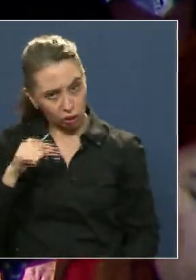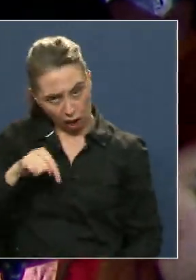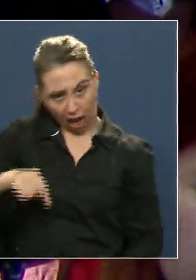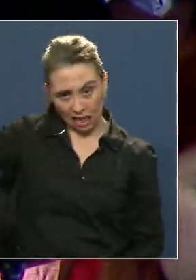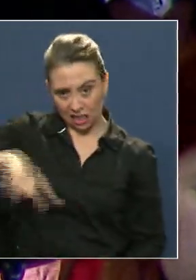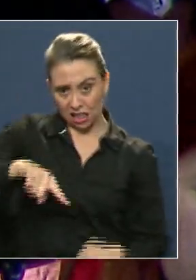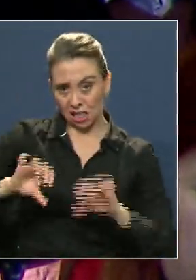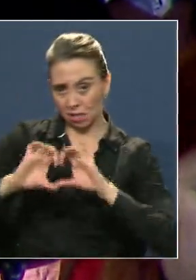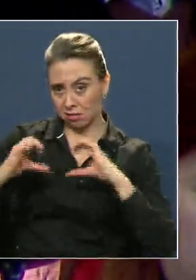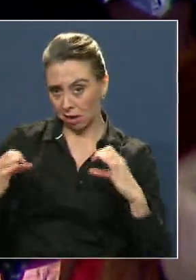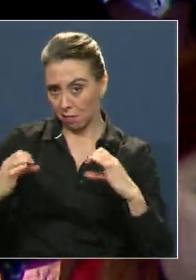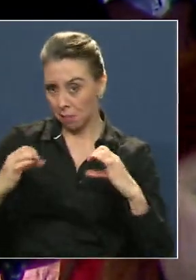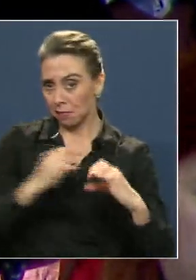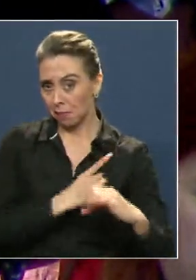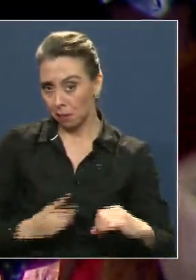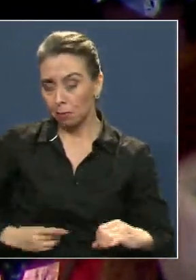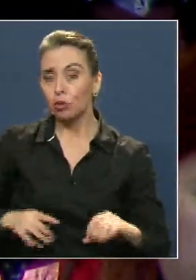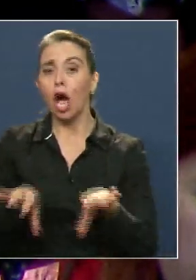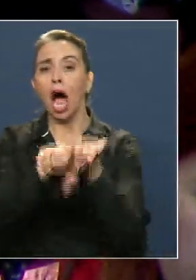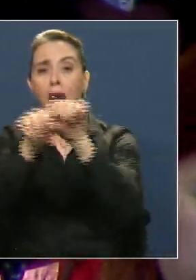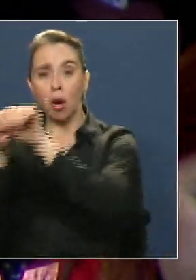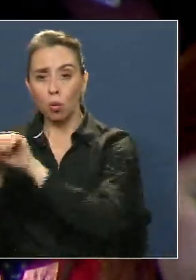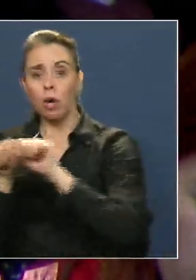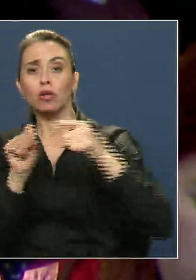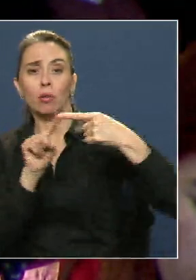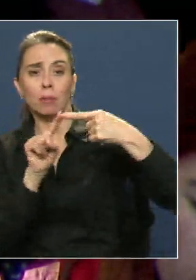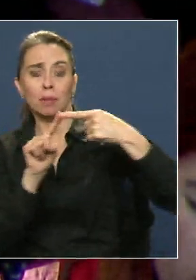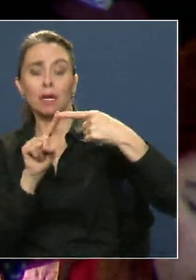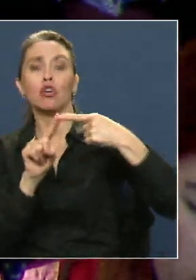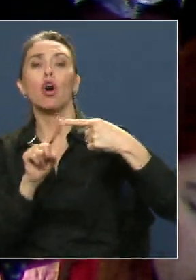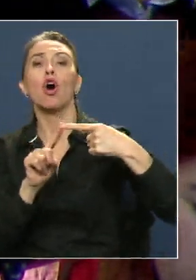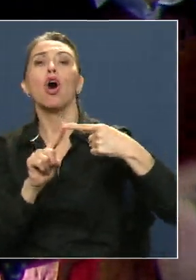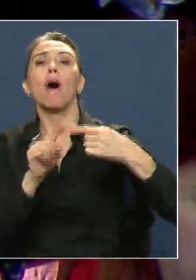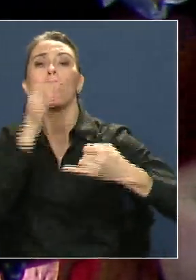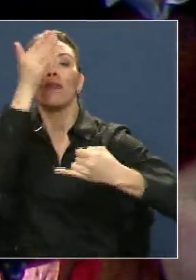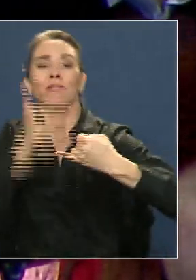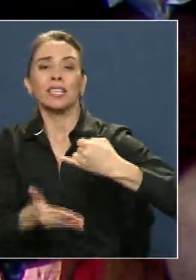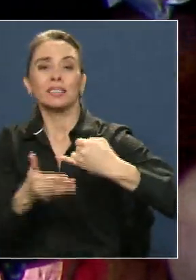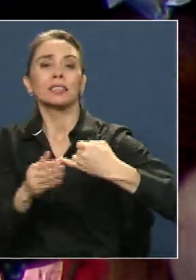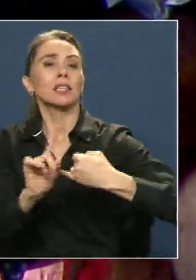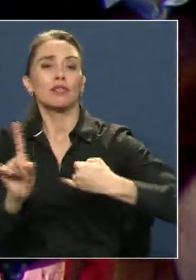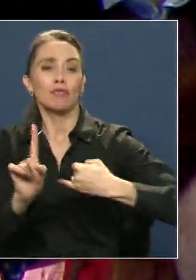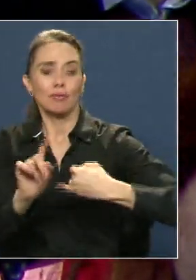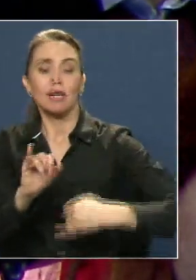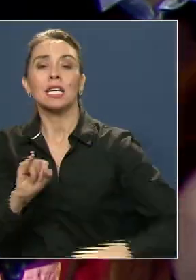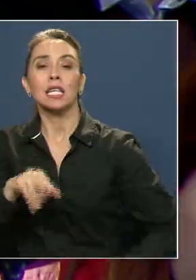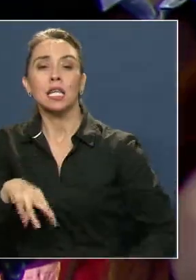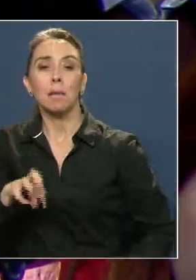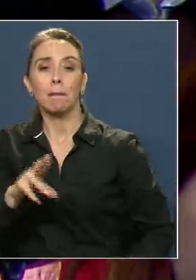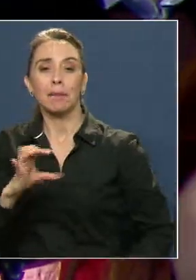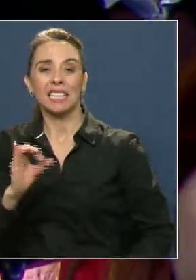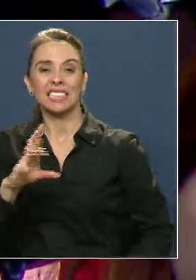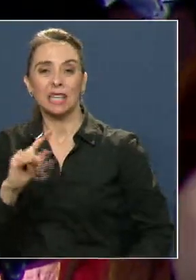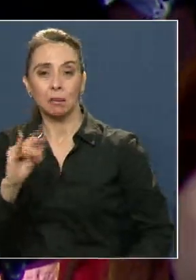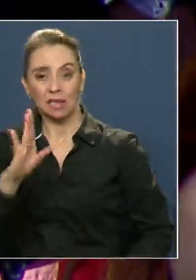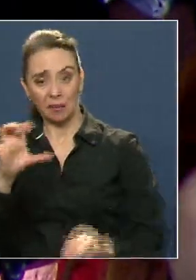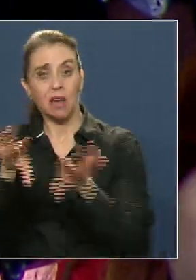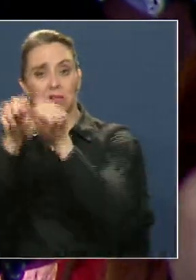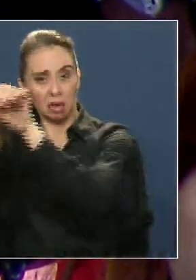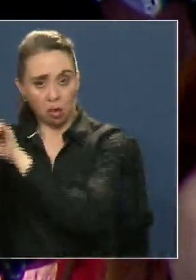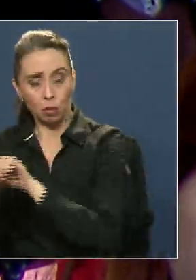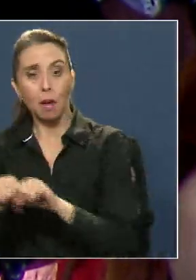consenso respecto al tema de la imprescriptibilidad. Por lo tanto, no me quisiera referir a eso. Lo que ha generado más